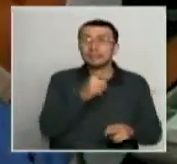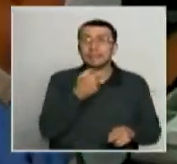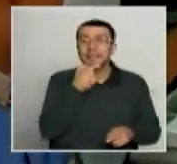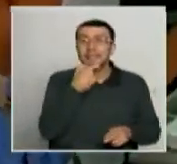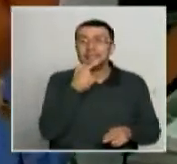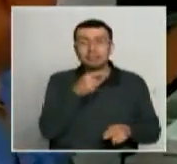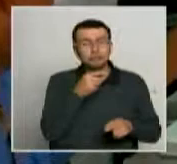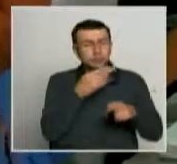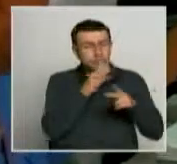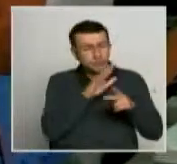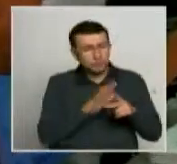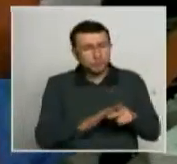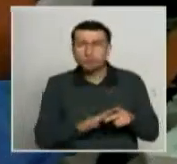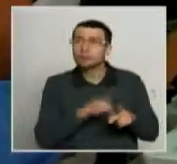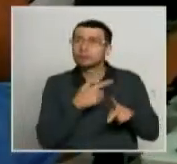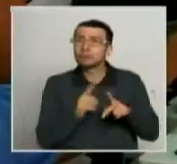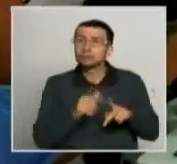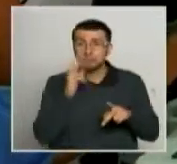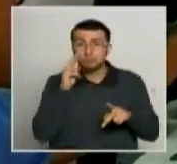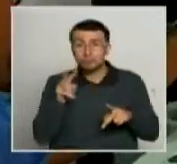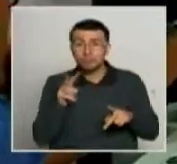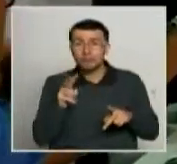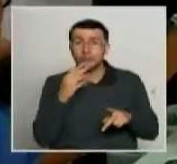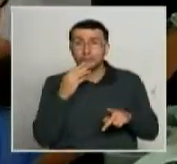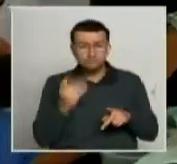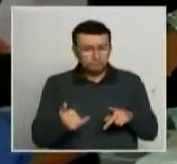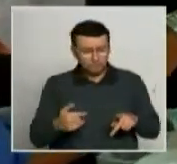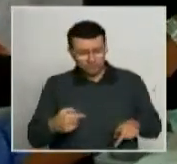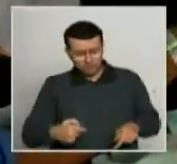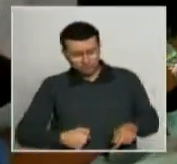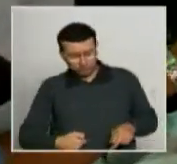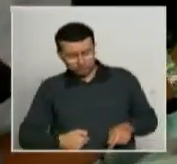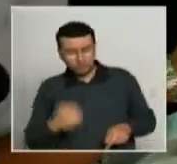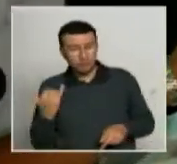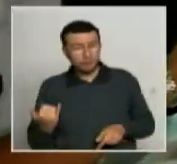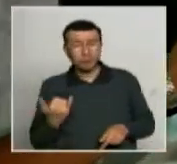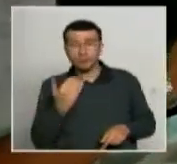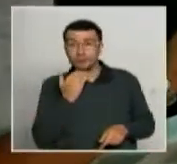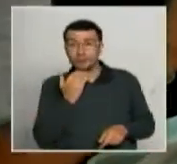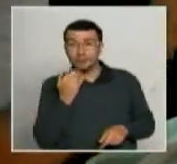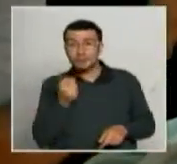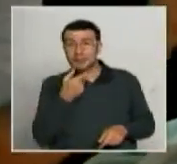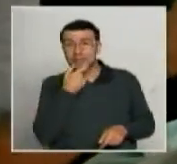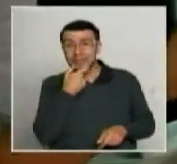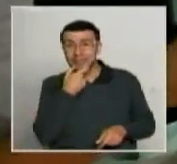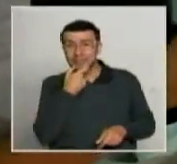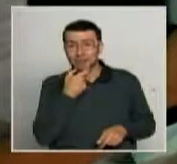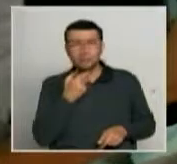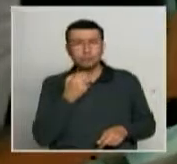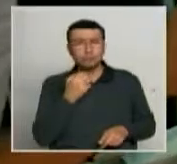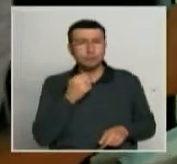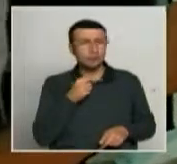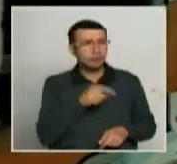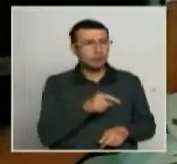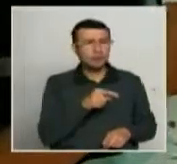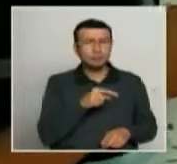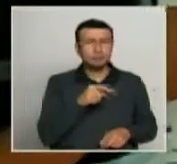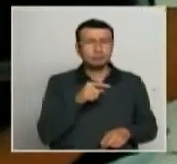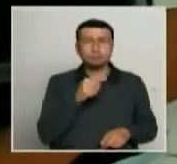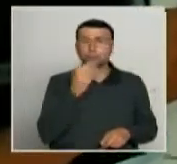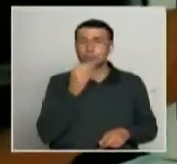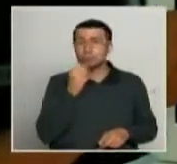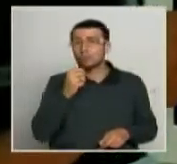Entonces vemos la estructura de los tejidos en color gris, de negro a, pues, a blanco, escala de